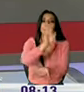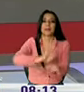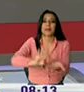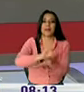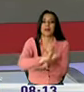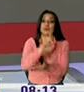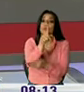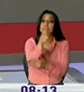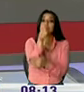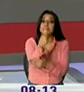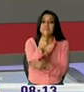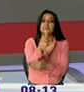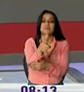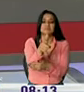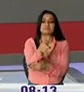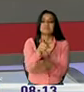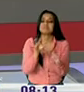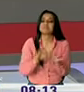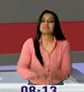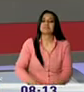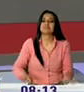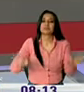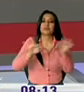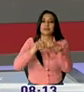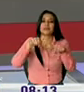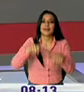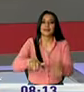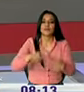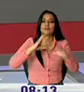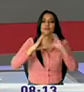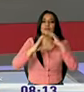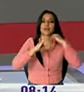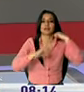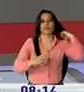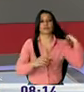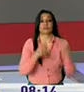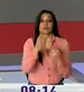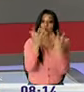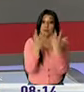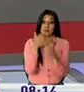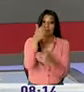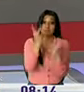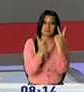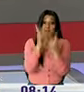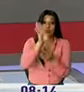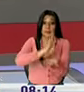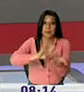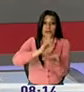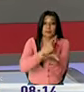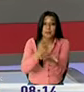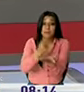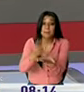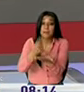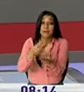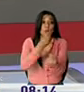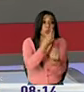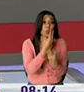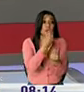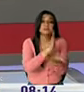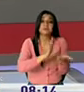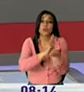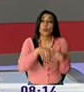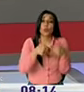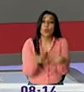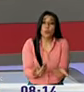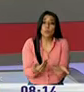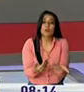son parte fundamental de este El Quehacer Comunicacional. Si usted quiere que le visitemos semanalmente para contar cómo es su barrio, su ciudadela,